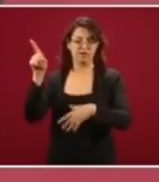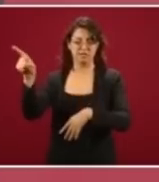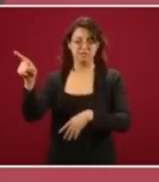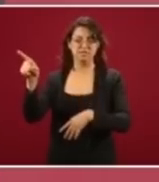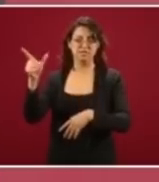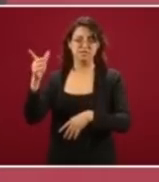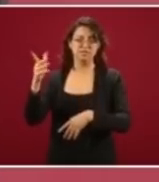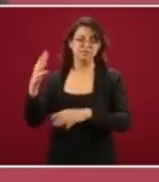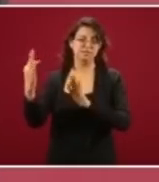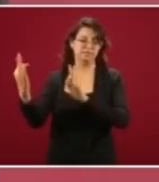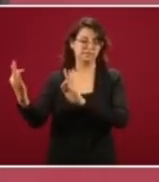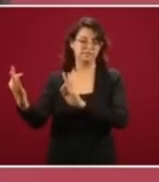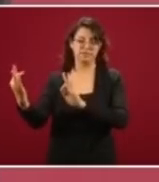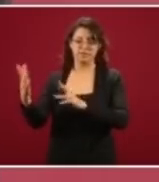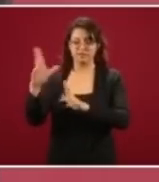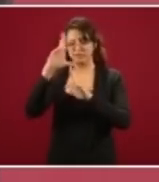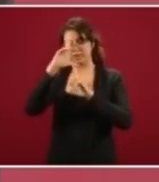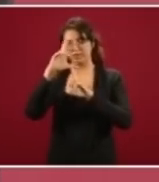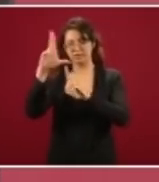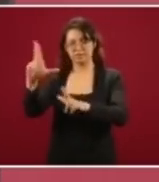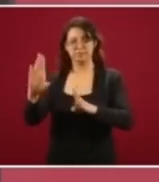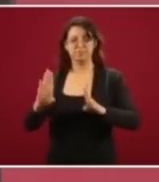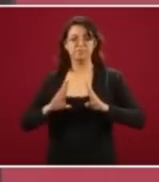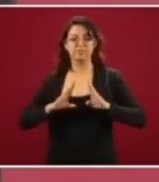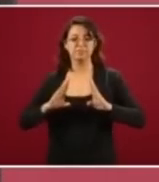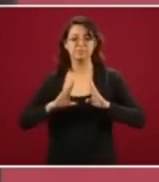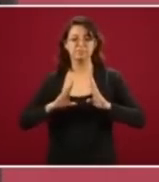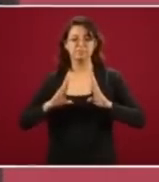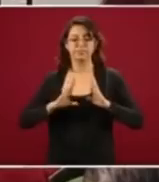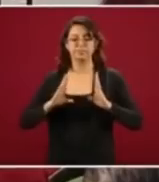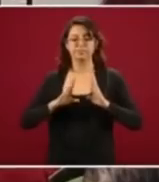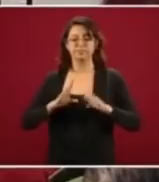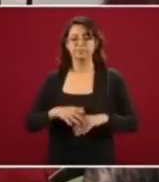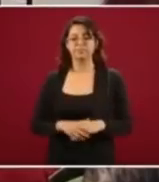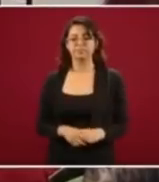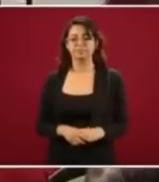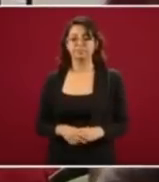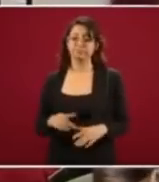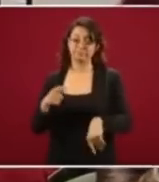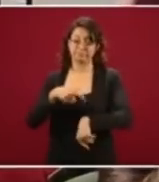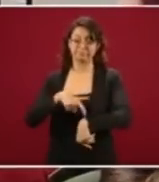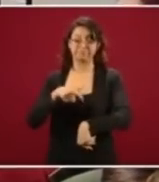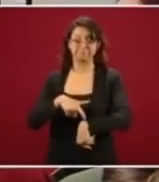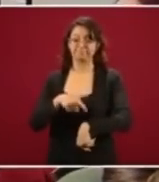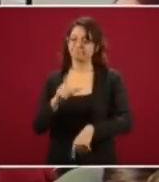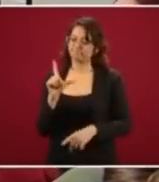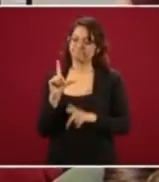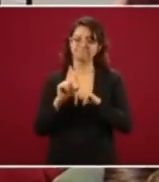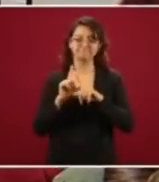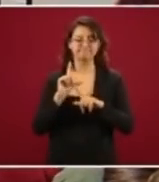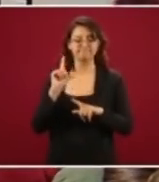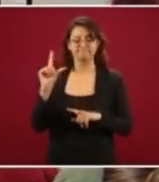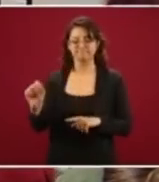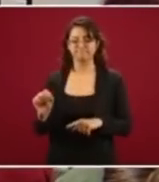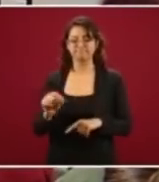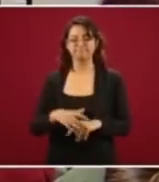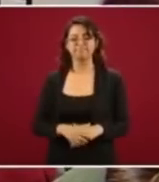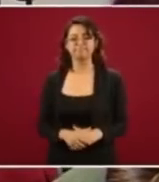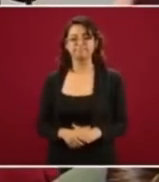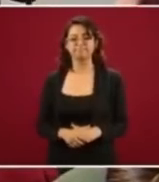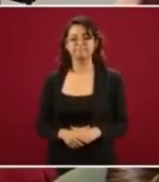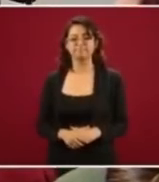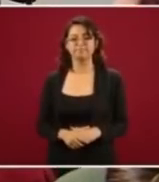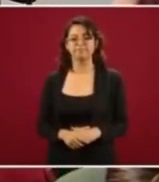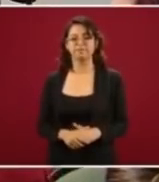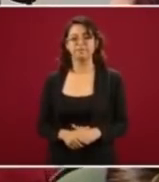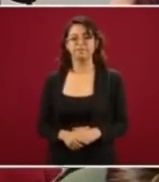en homenaje al ejército mexicano. Entonces ya tenemos que retirarnos. A ver,